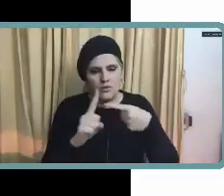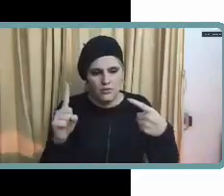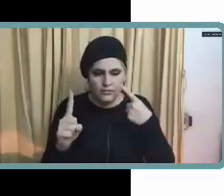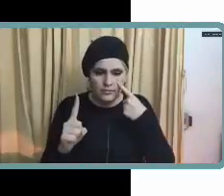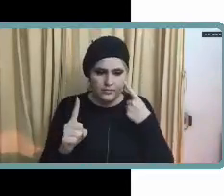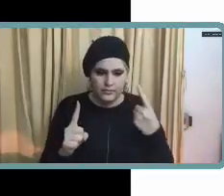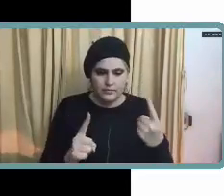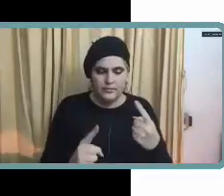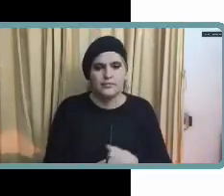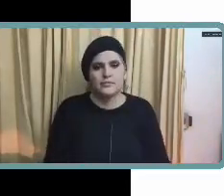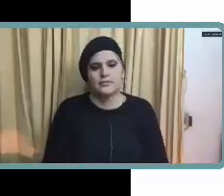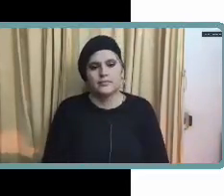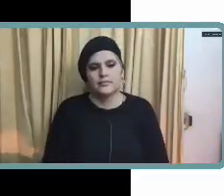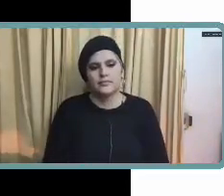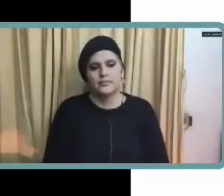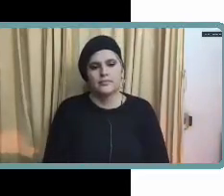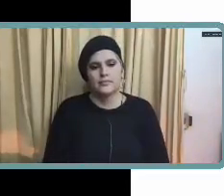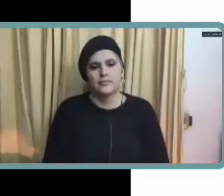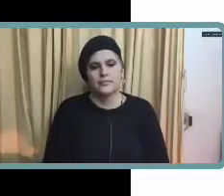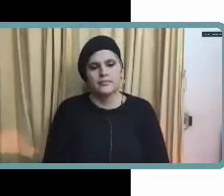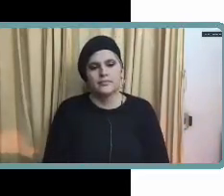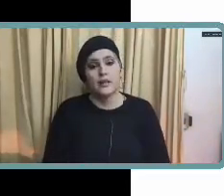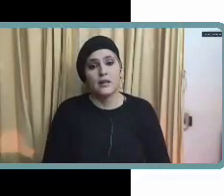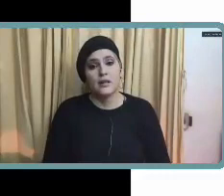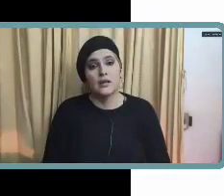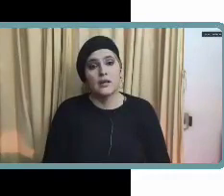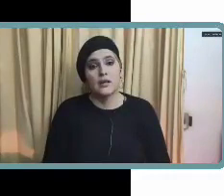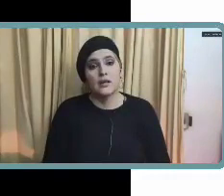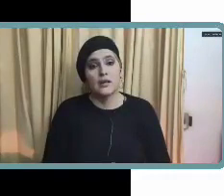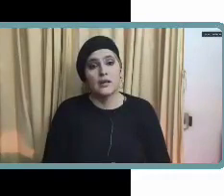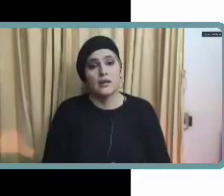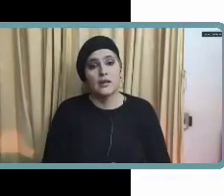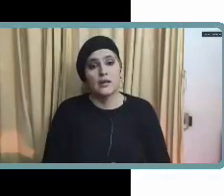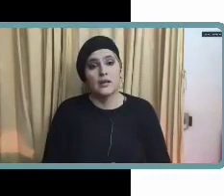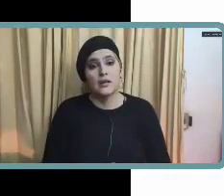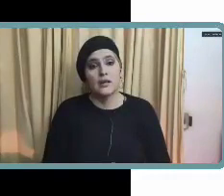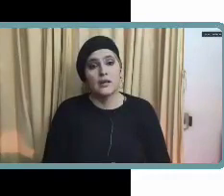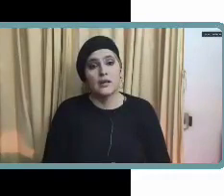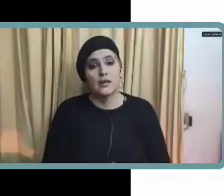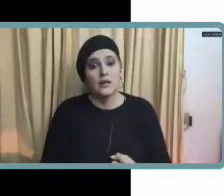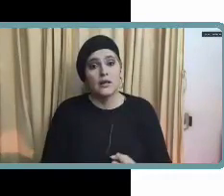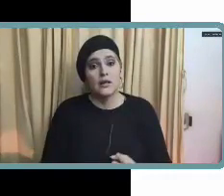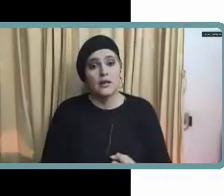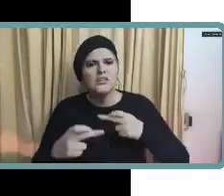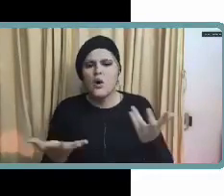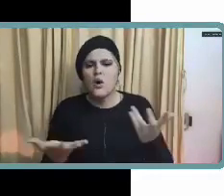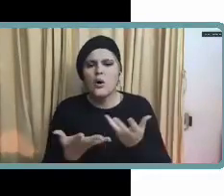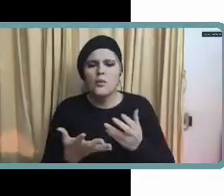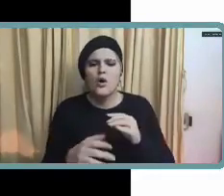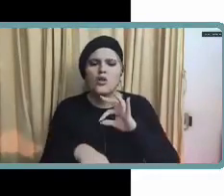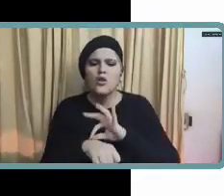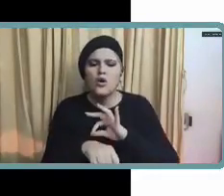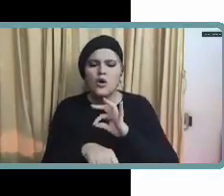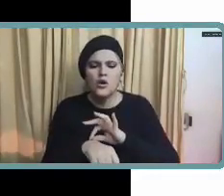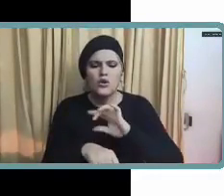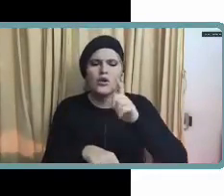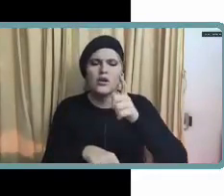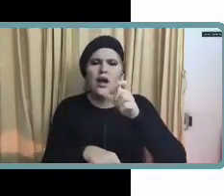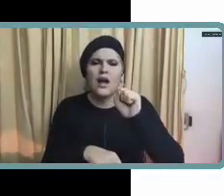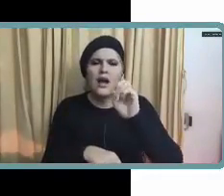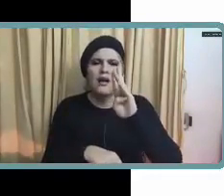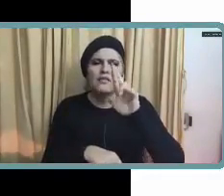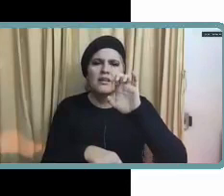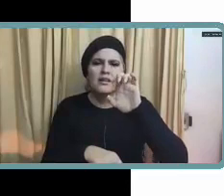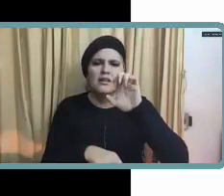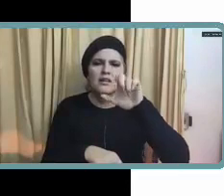En proceso de validación que lo está haciendo el doctor Gabriel Gatica en Araucanía Sur,